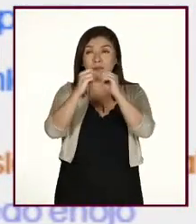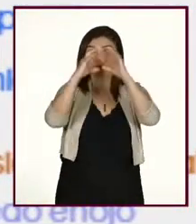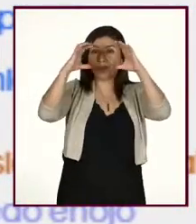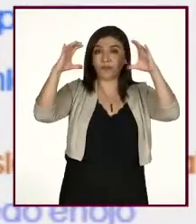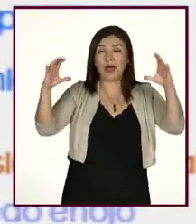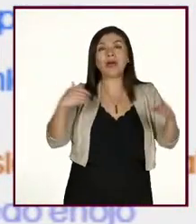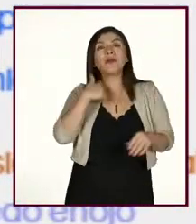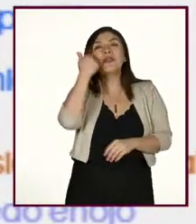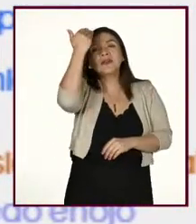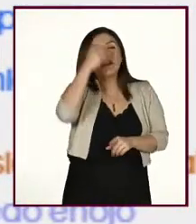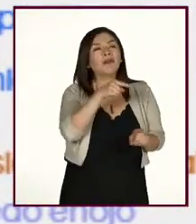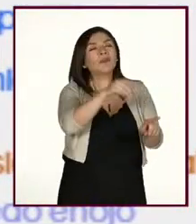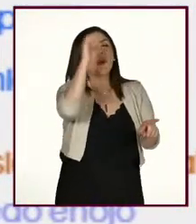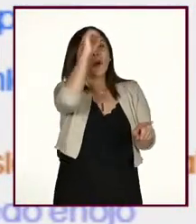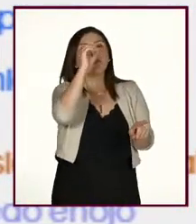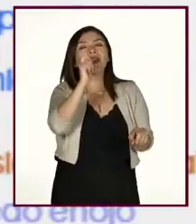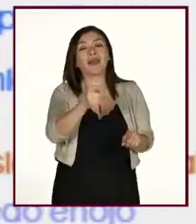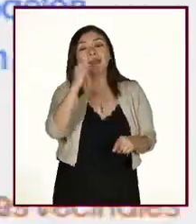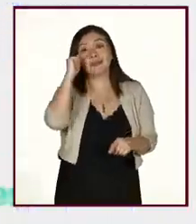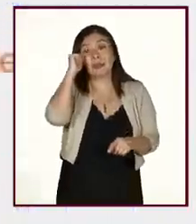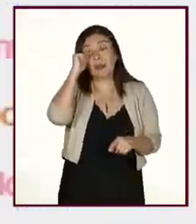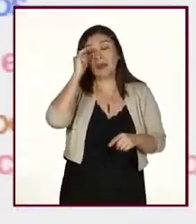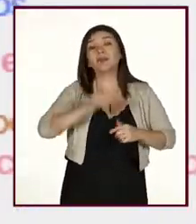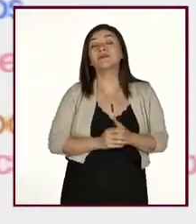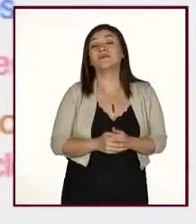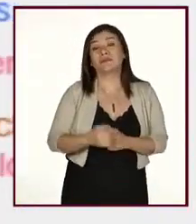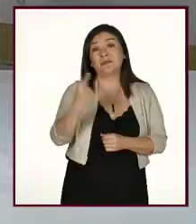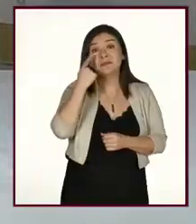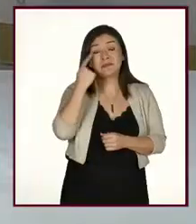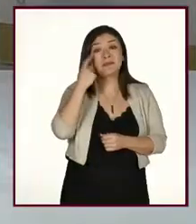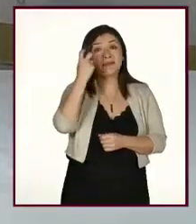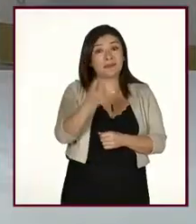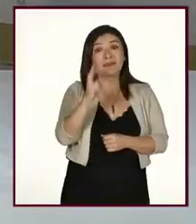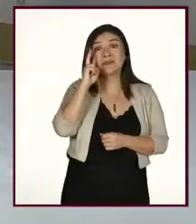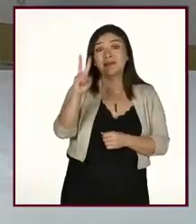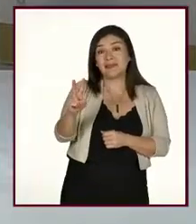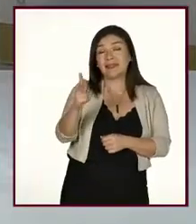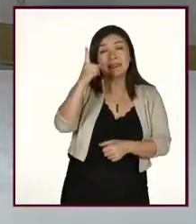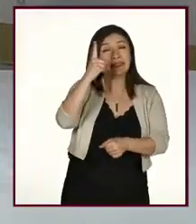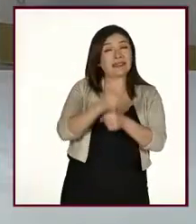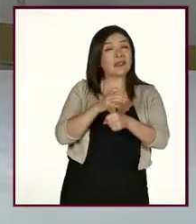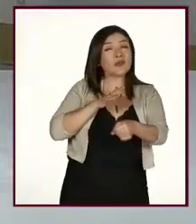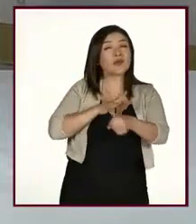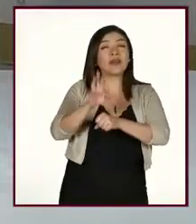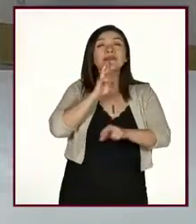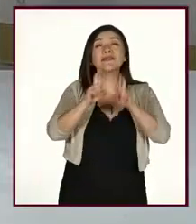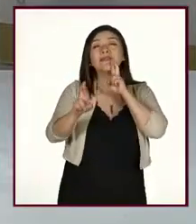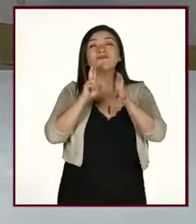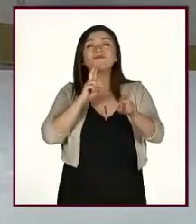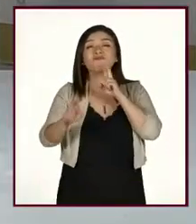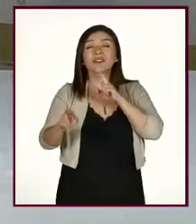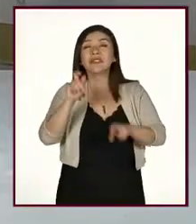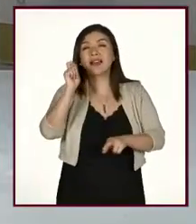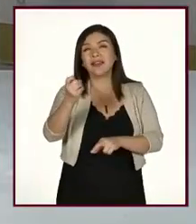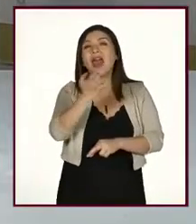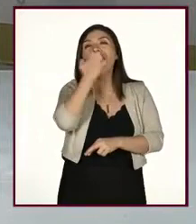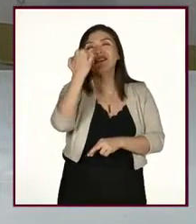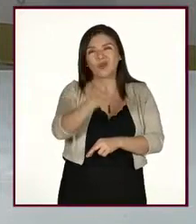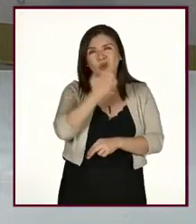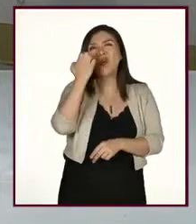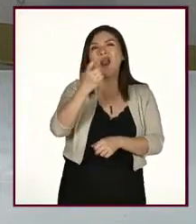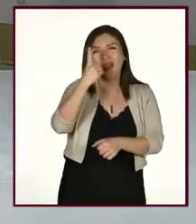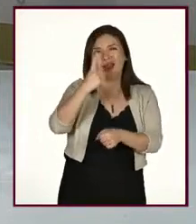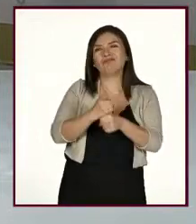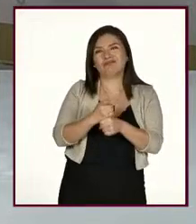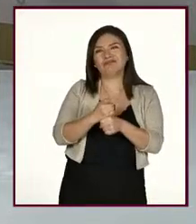mí me gustaría conocer su opinión, doctor. Sí, claro, ahí de lo que observamos como de las principales, ya como una cuestión de lo académico, ¿no?